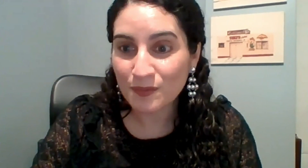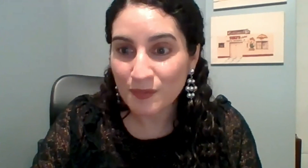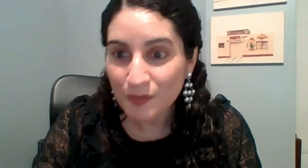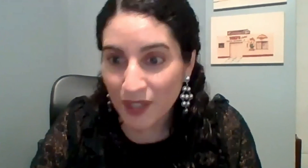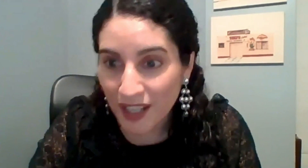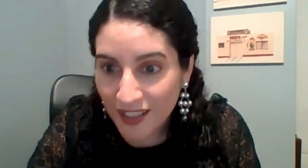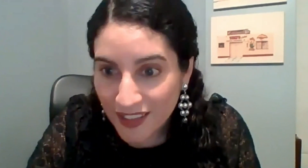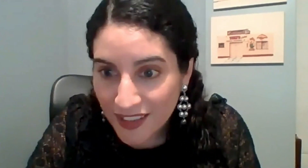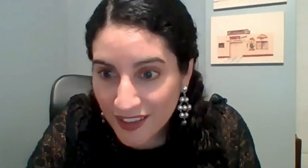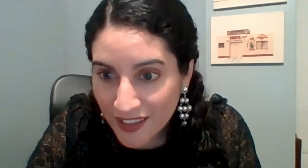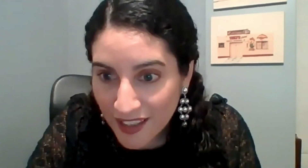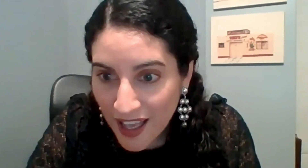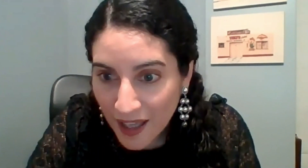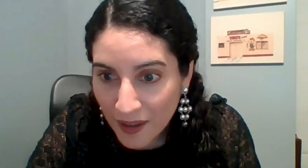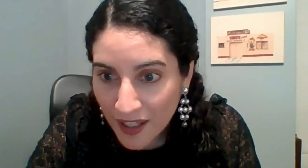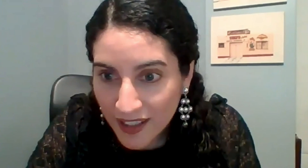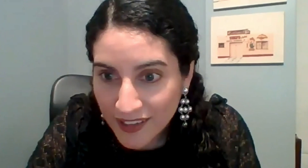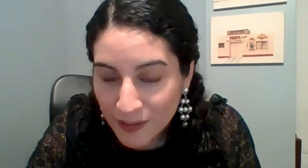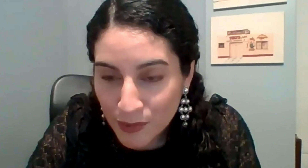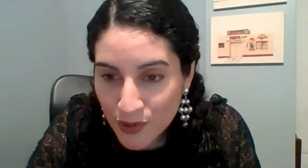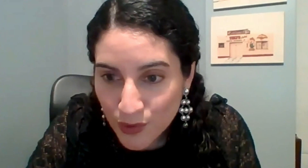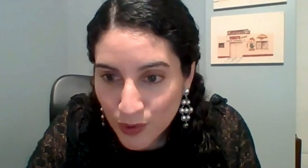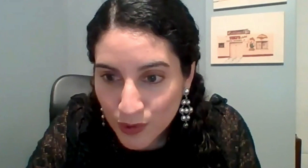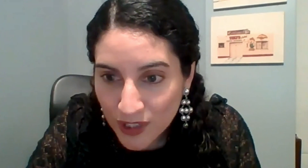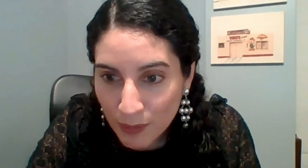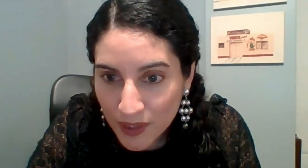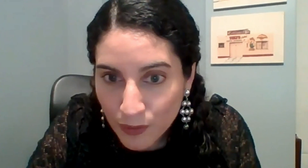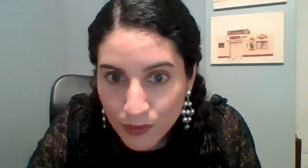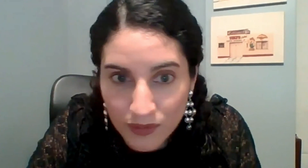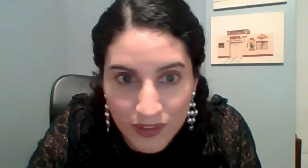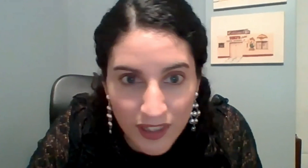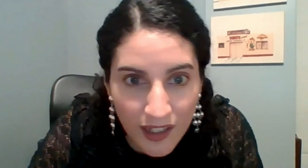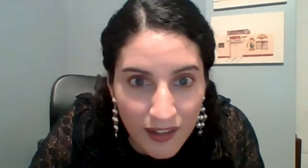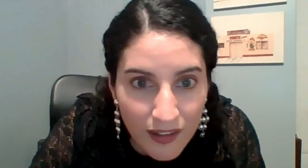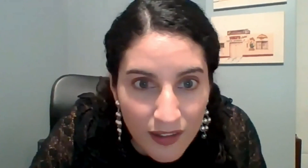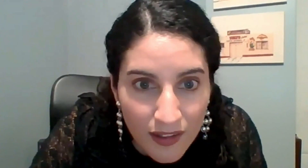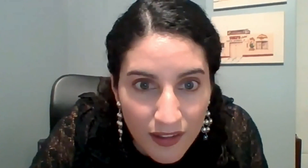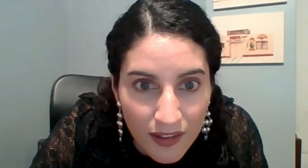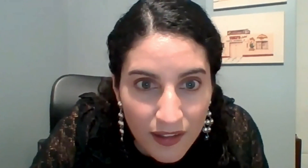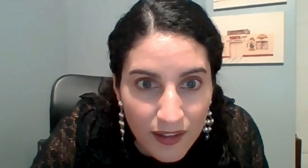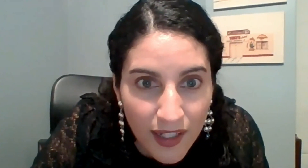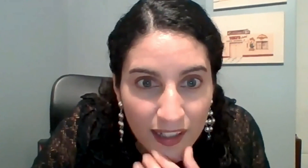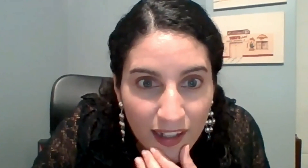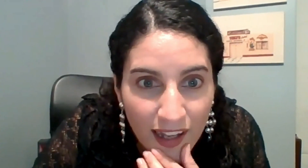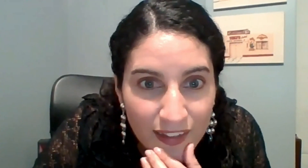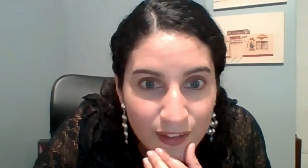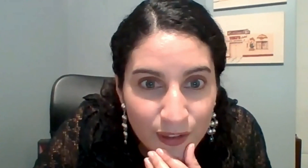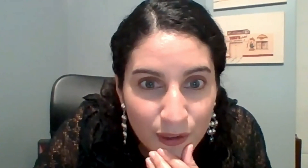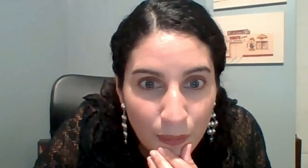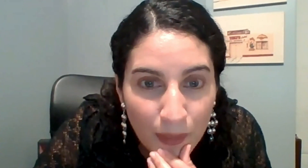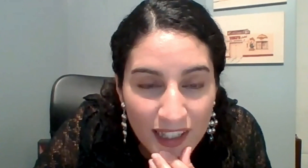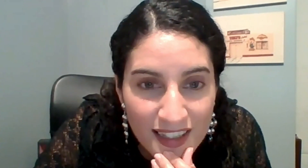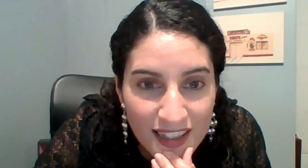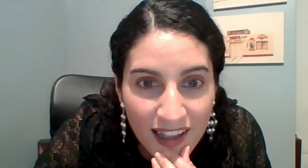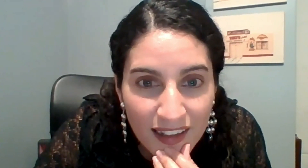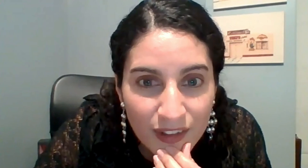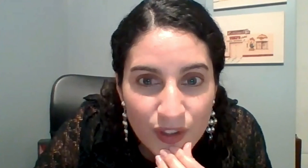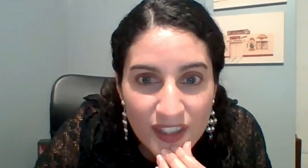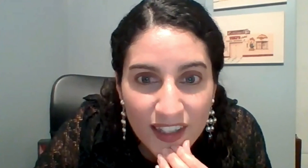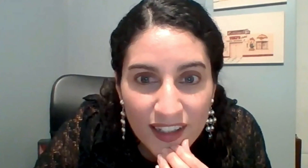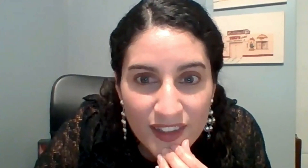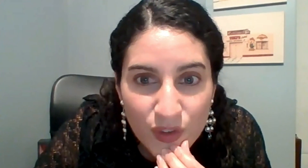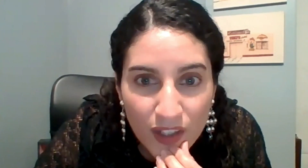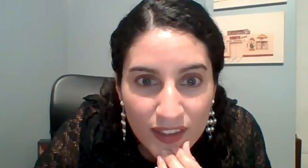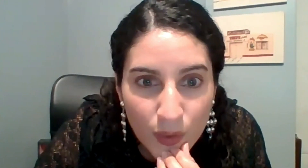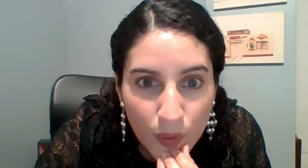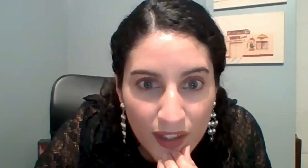¿No? Aquí, acá tenemos otra pregunta de Alejandro Mesa. Nos